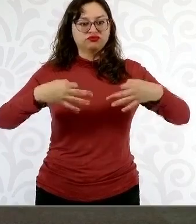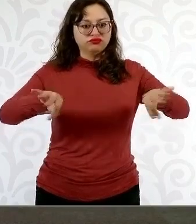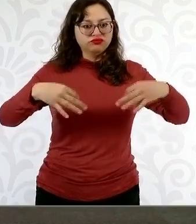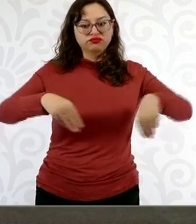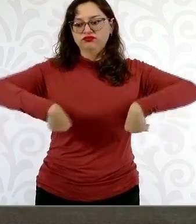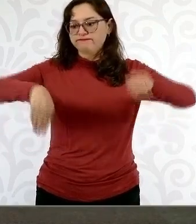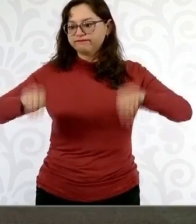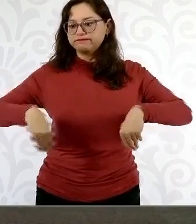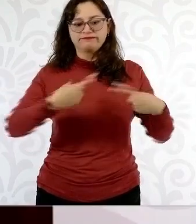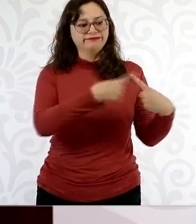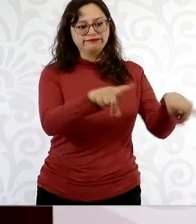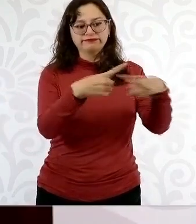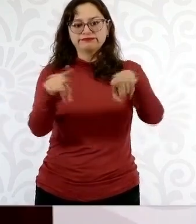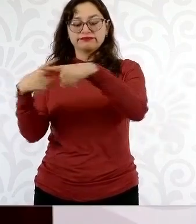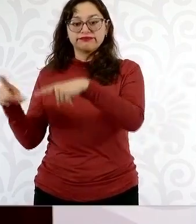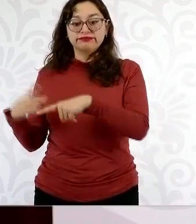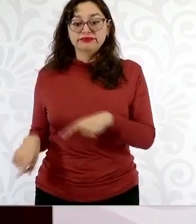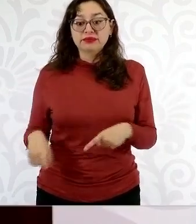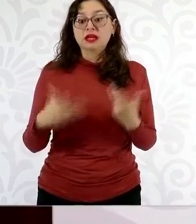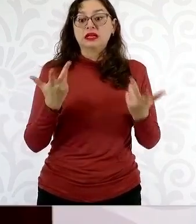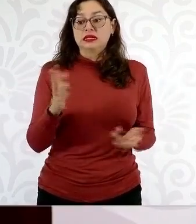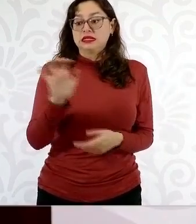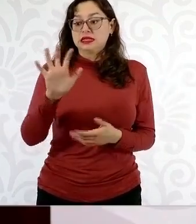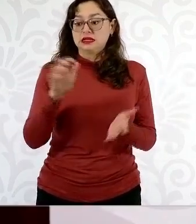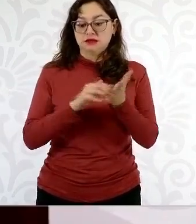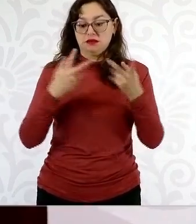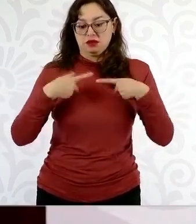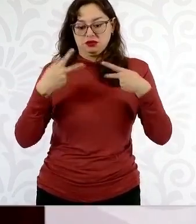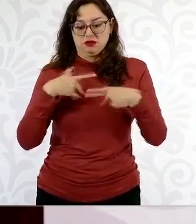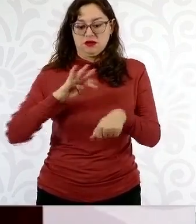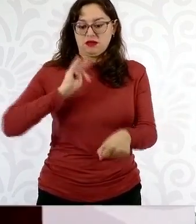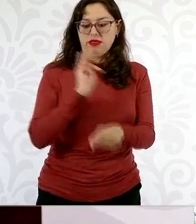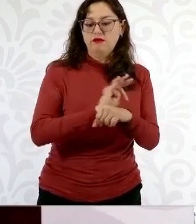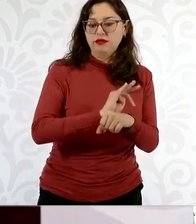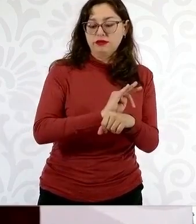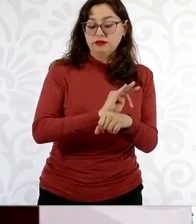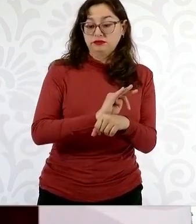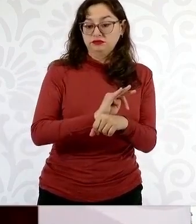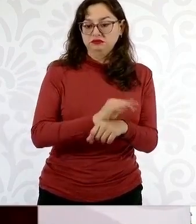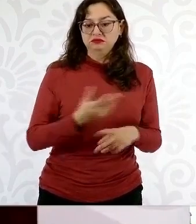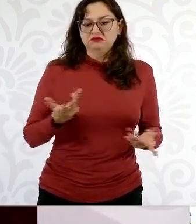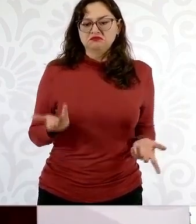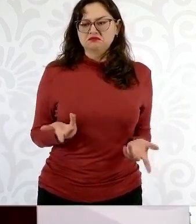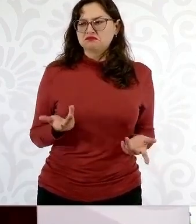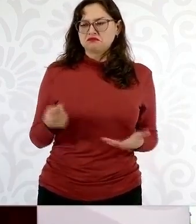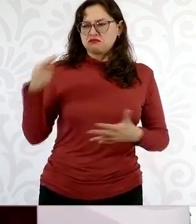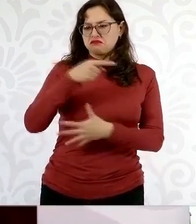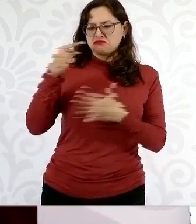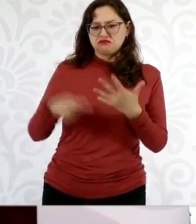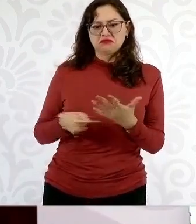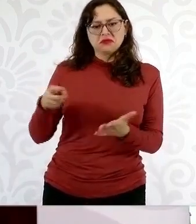Es casi 500,000 de personas. Si no se toman estas medidas para evitar el abuso o precios que tienen